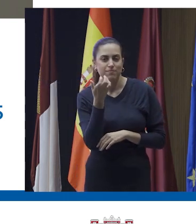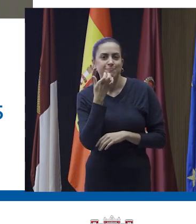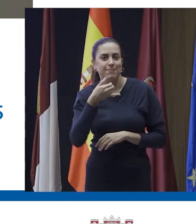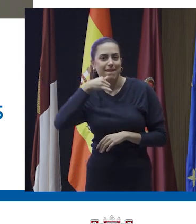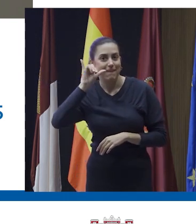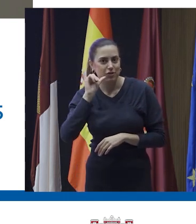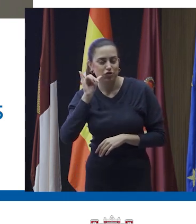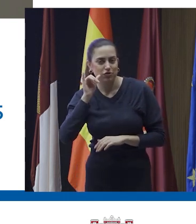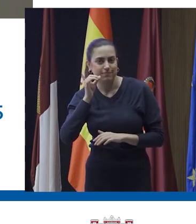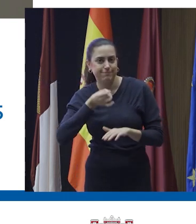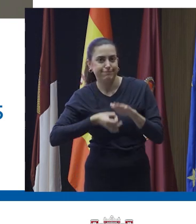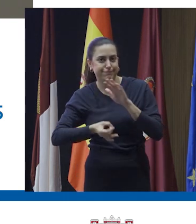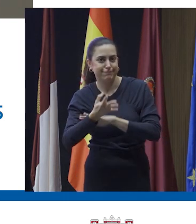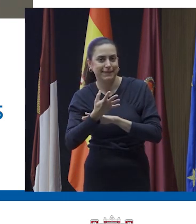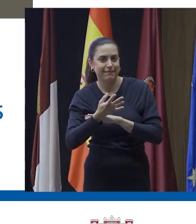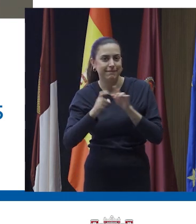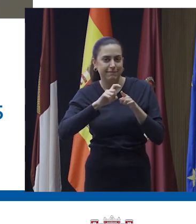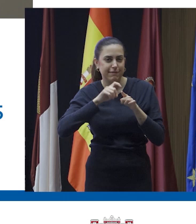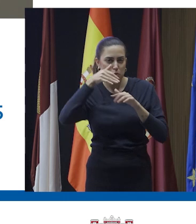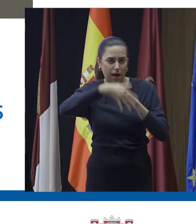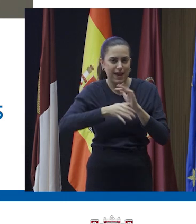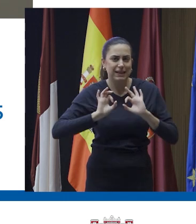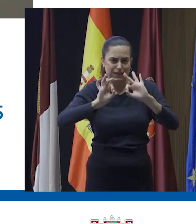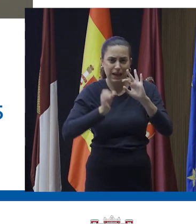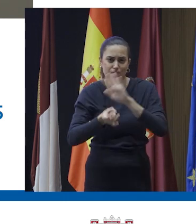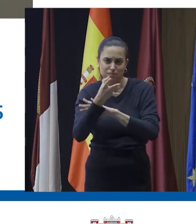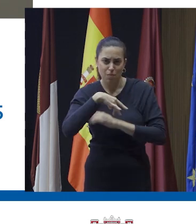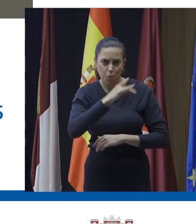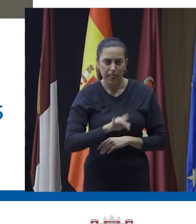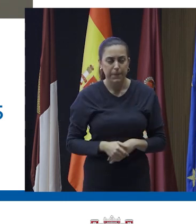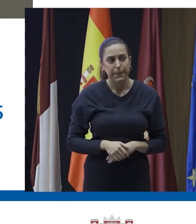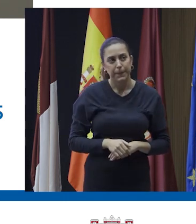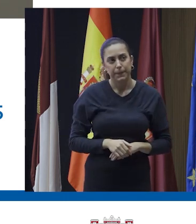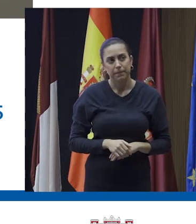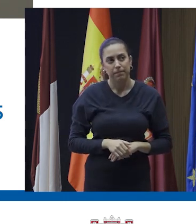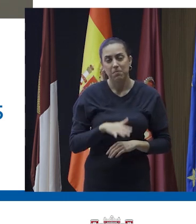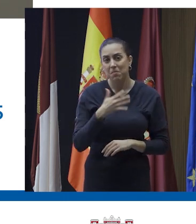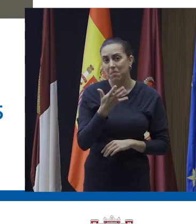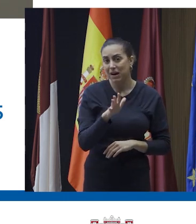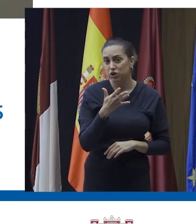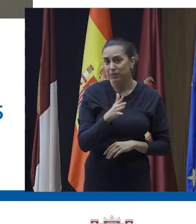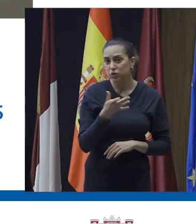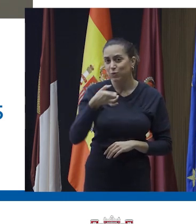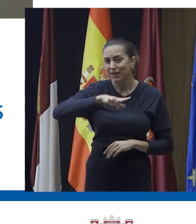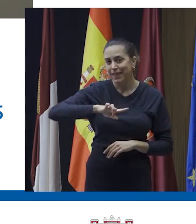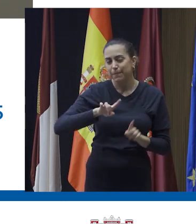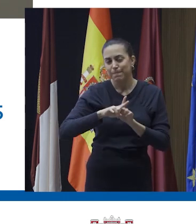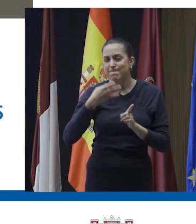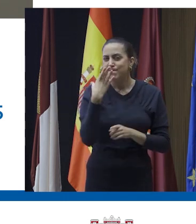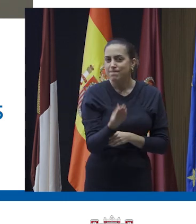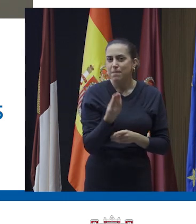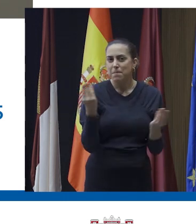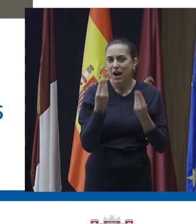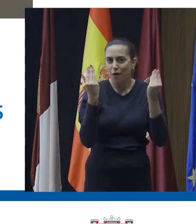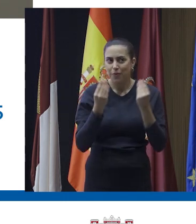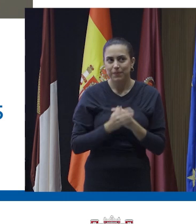riesgo de que aparezca un tipo de catarata especial. Y bueno, pues más o menos un poco para que os hagáis una idea,